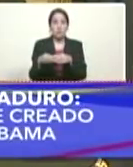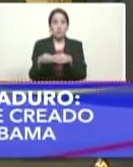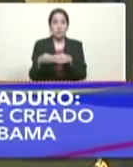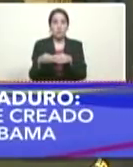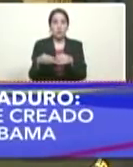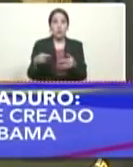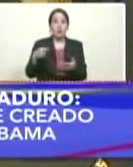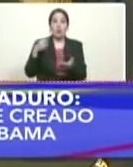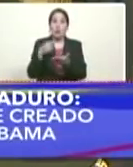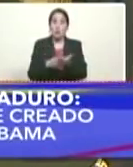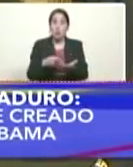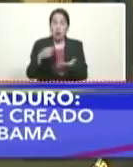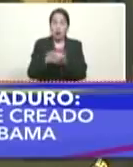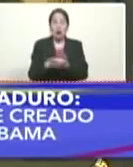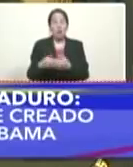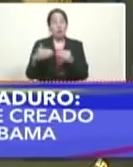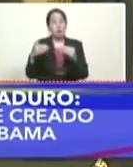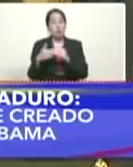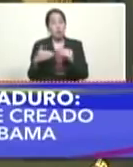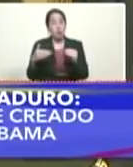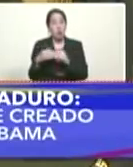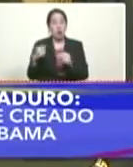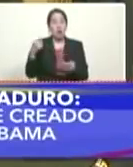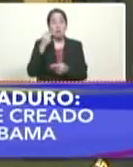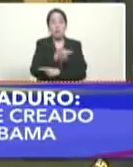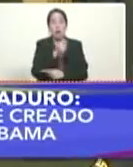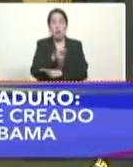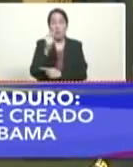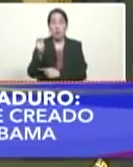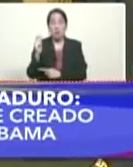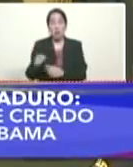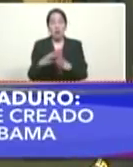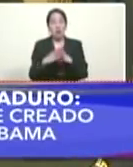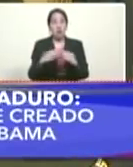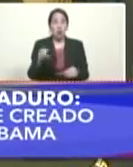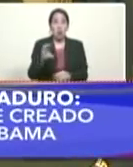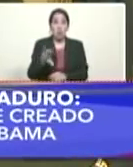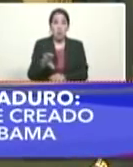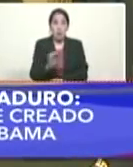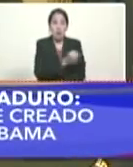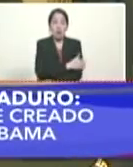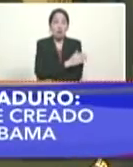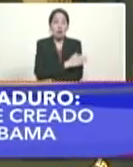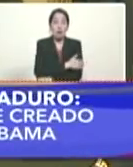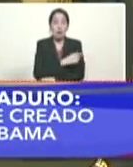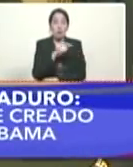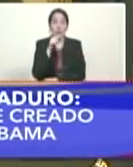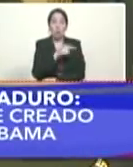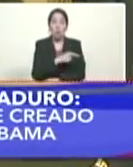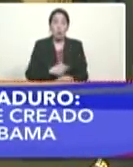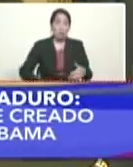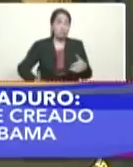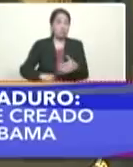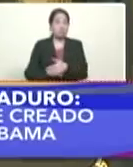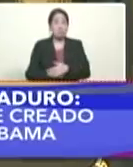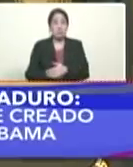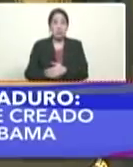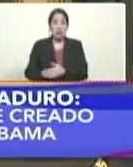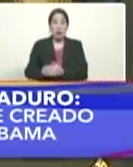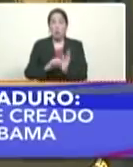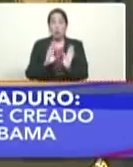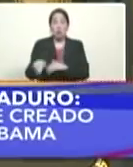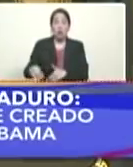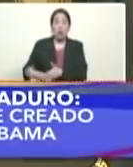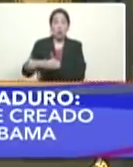pagados en dólares en todo el país la derecha fascista golpista pro imperialista